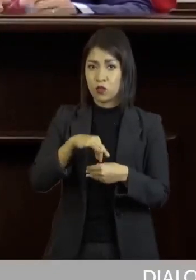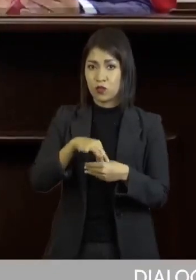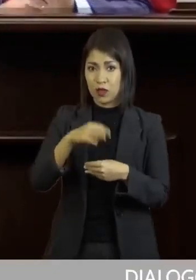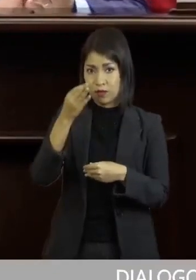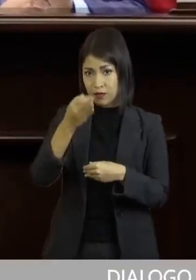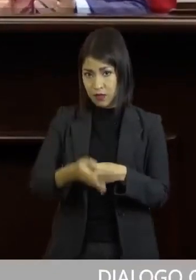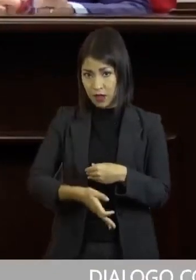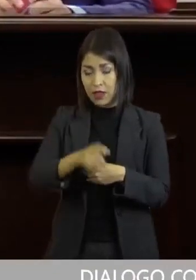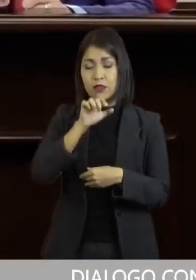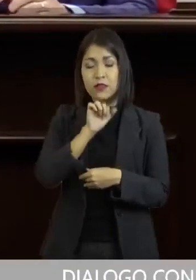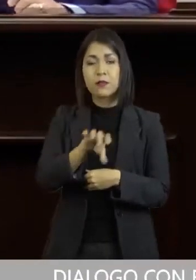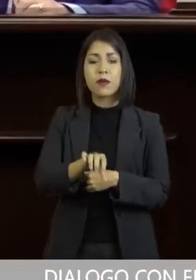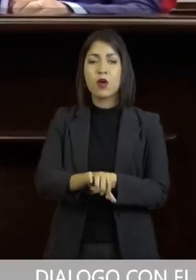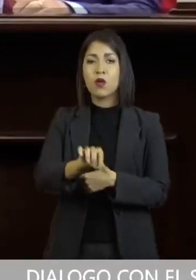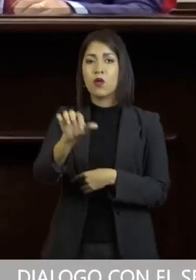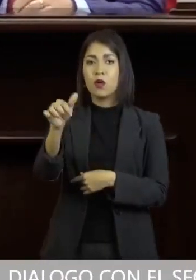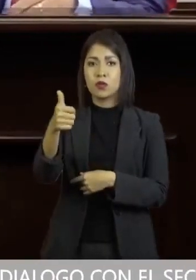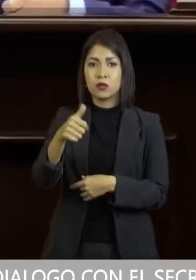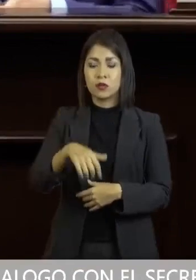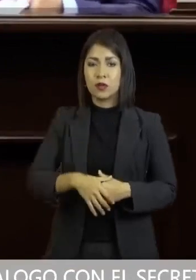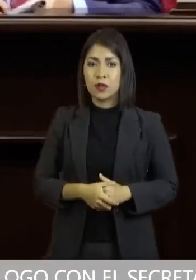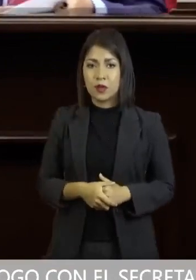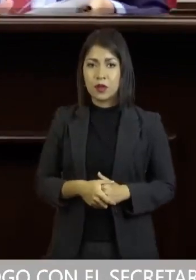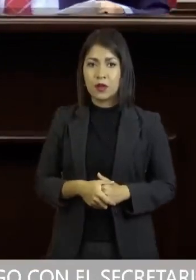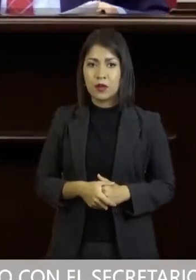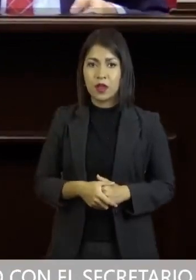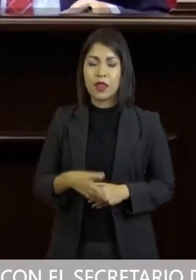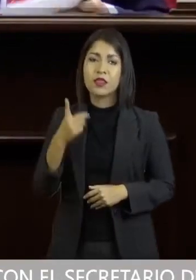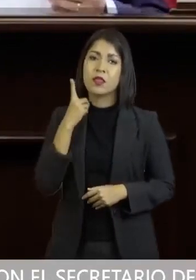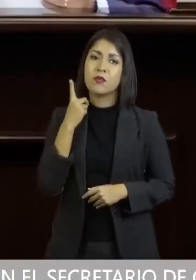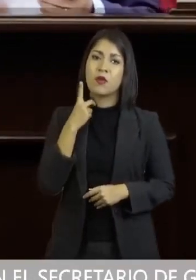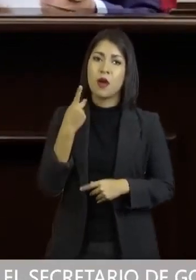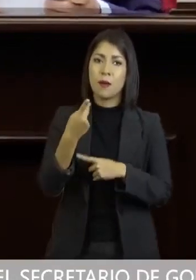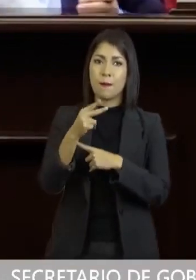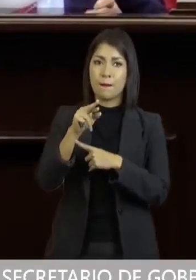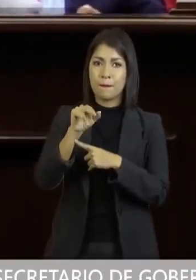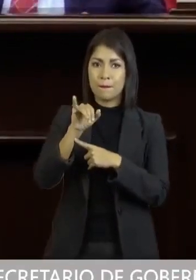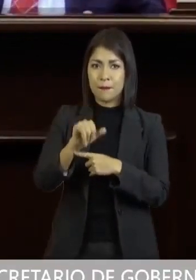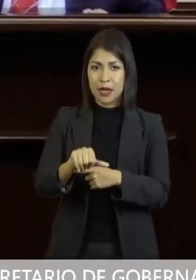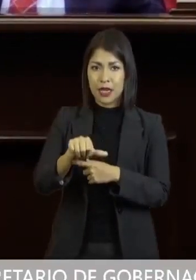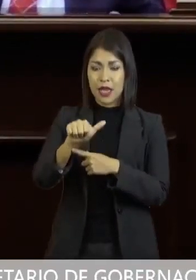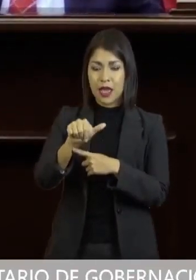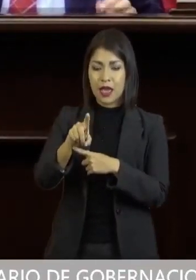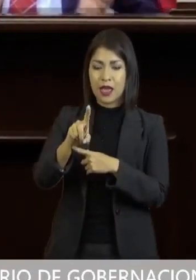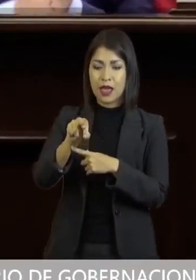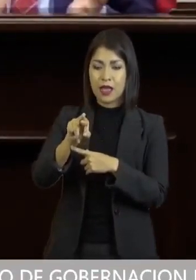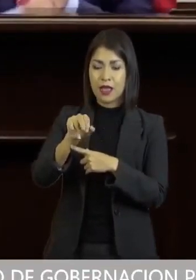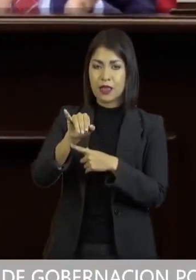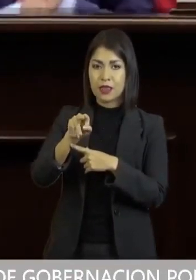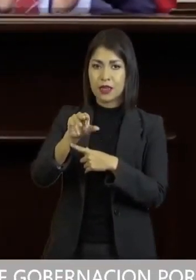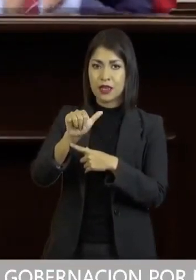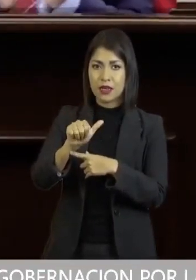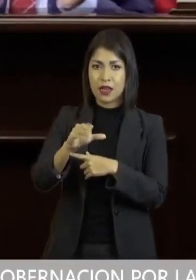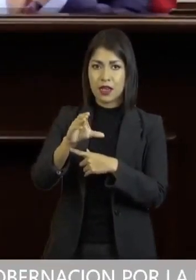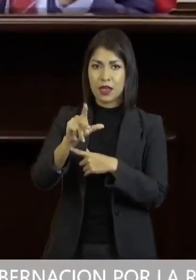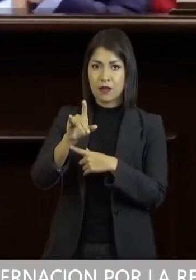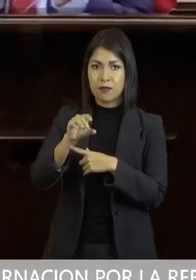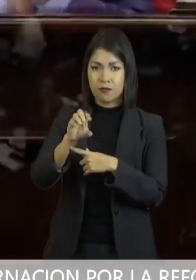La diputada del PRI, Adriana Campos Huirache.